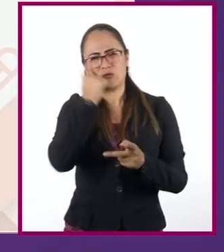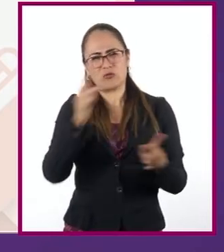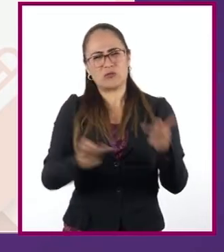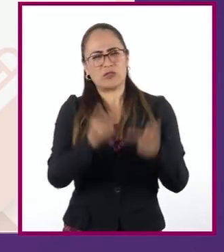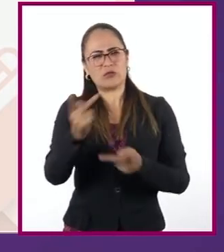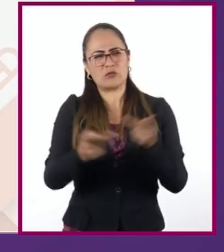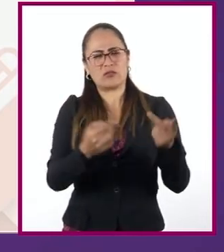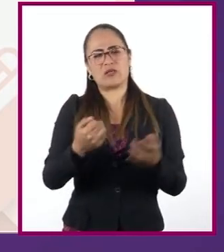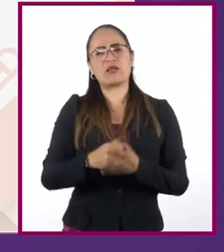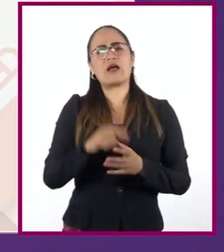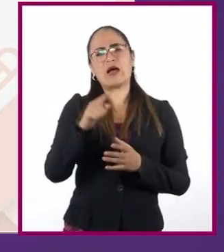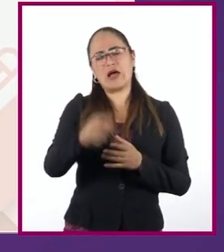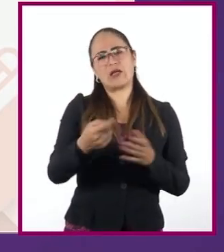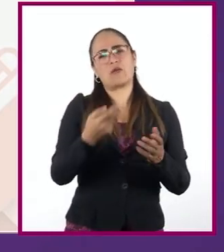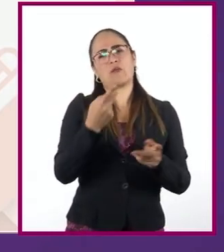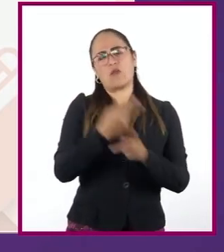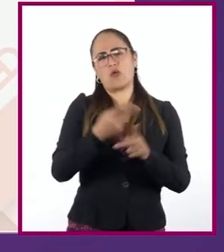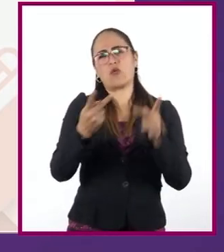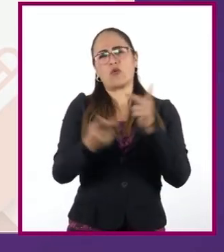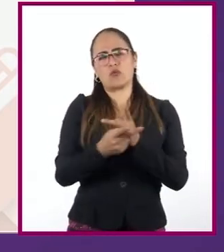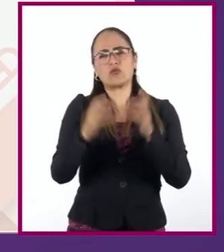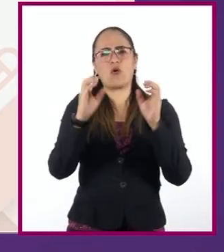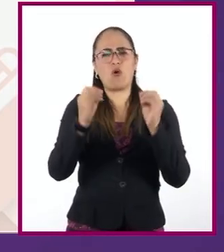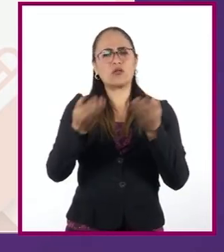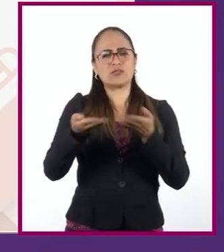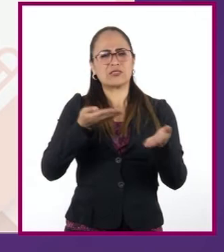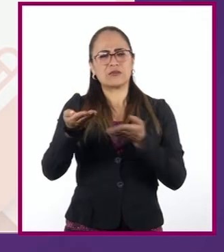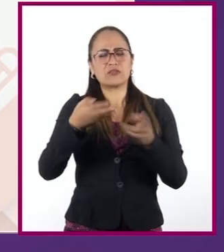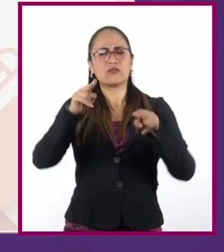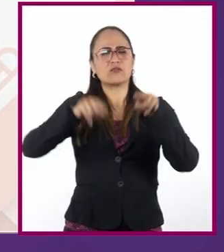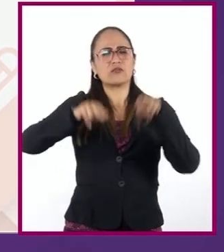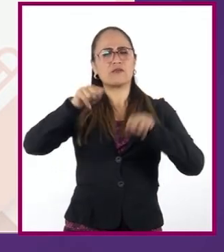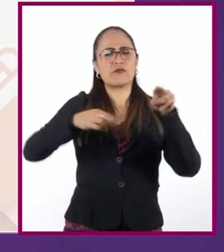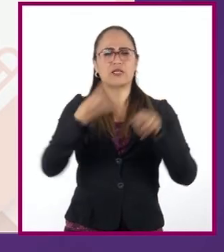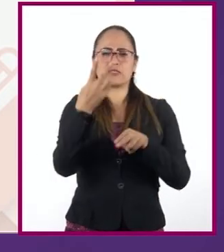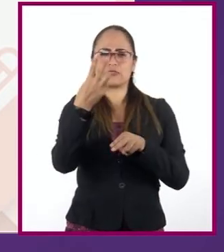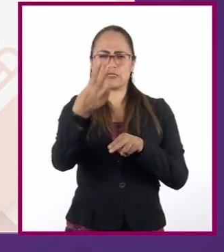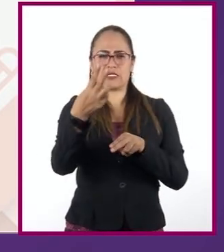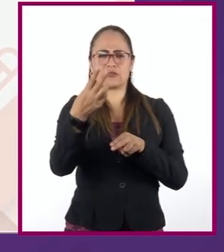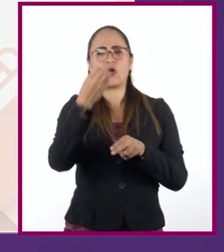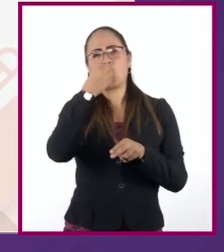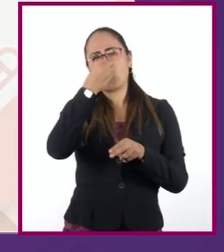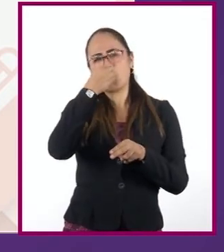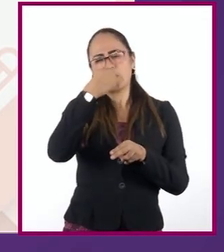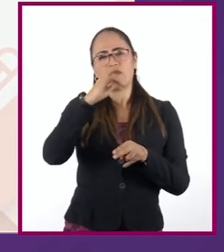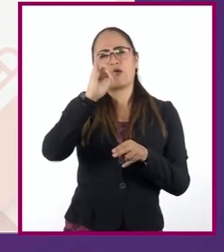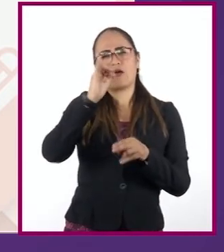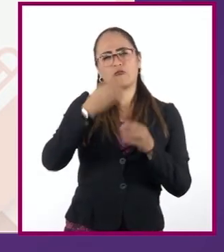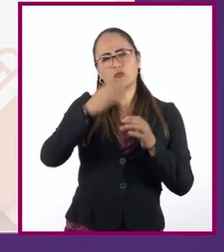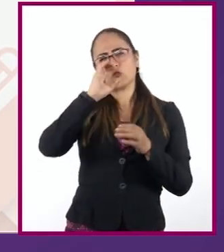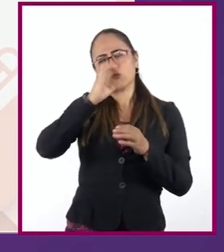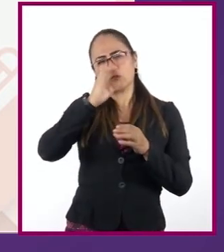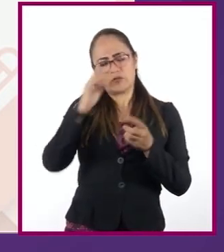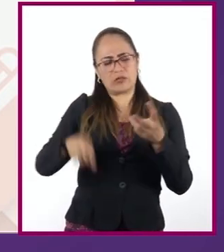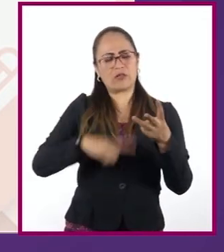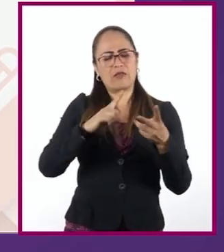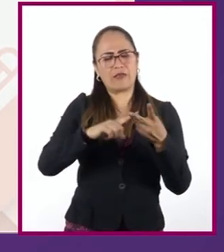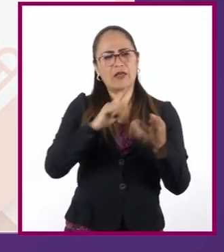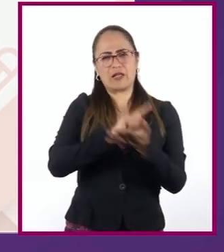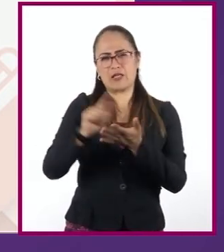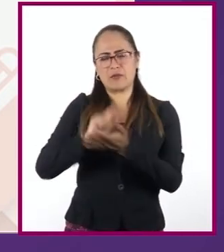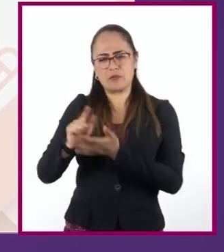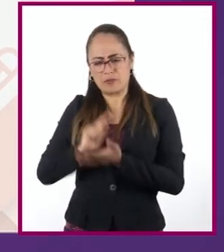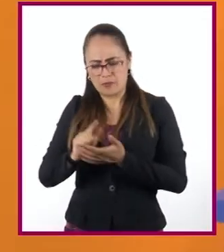para productos o servicios de 3 categorías: alimentos y bebidas, higiene personal